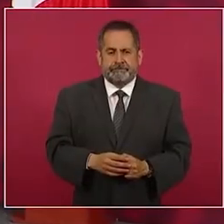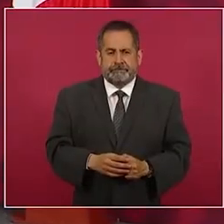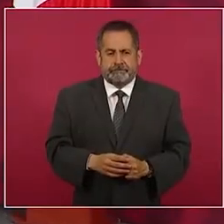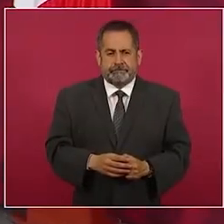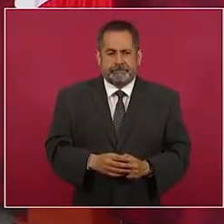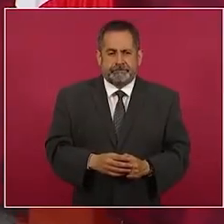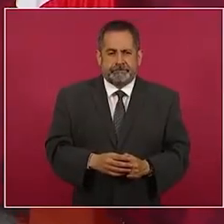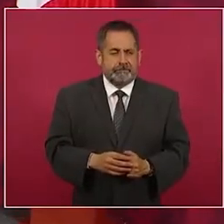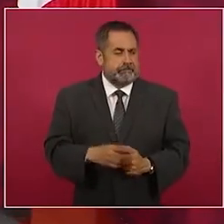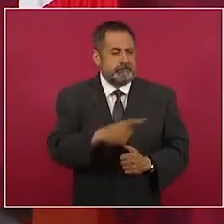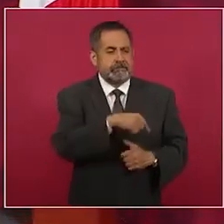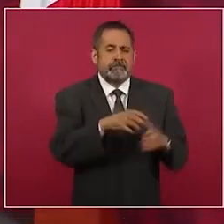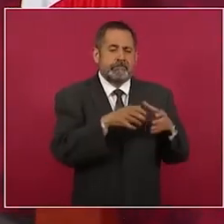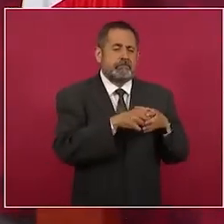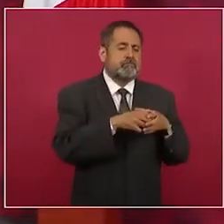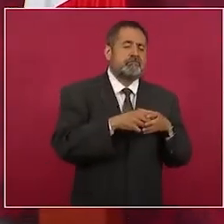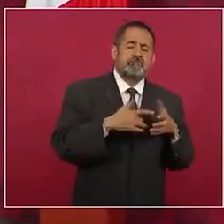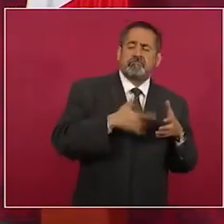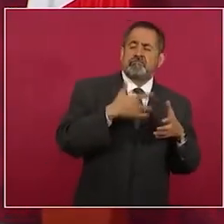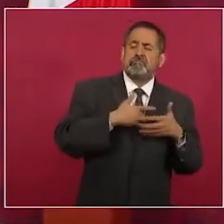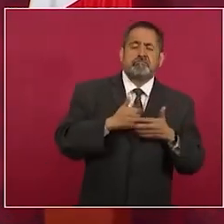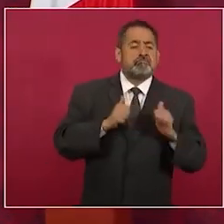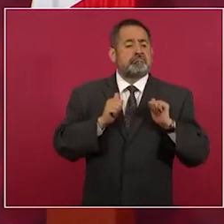están en una burbuja